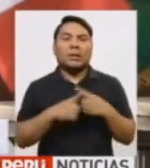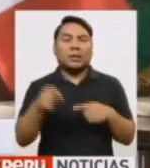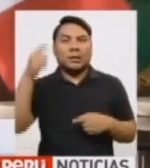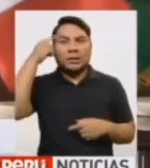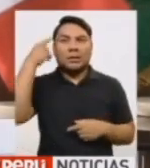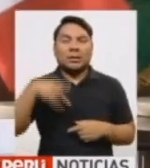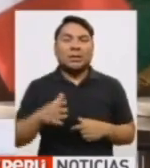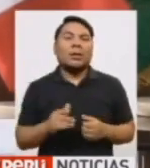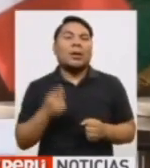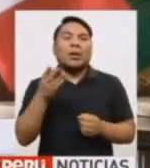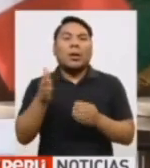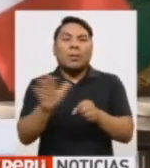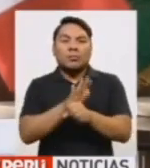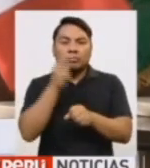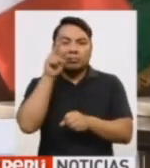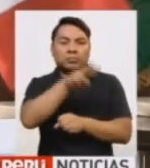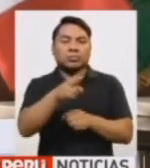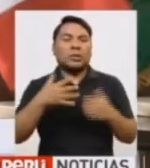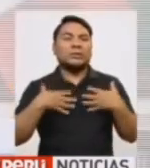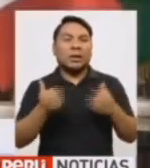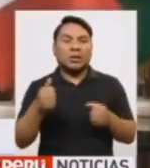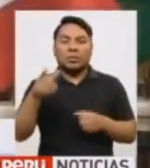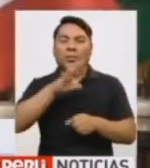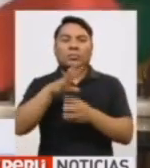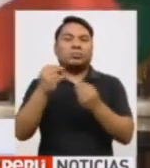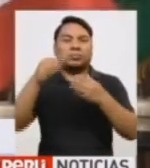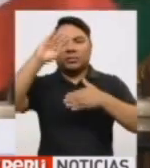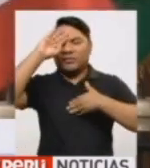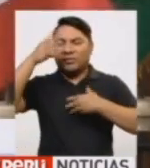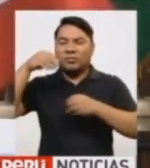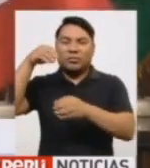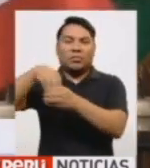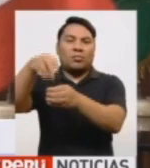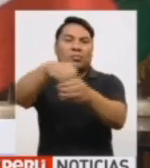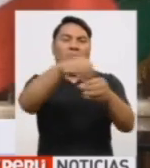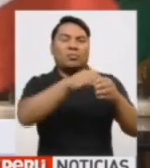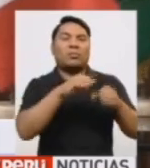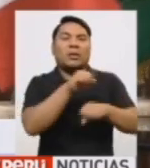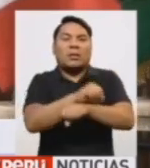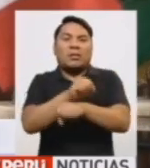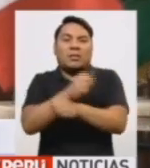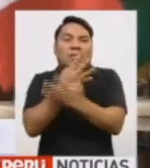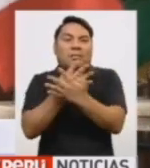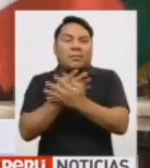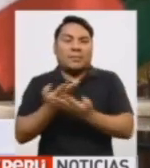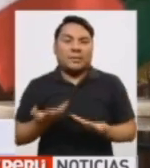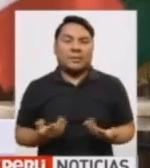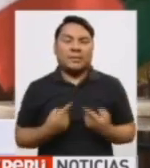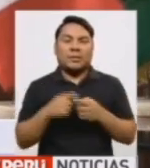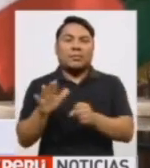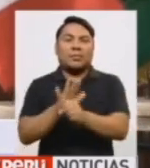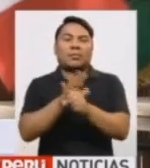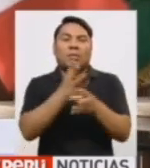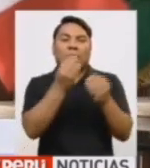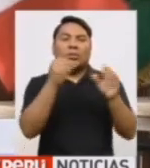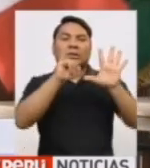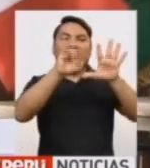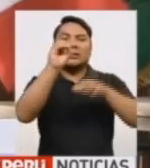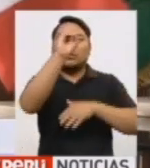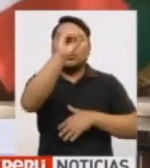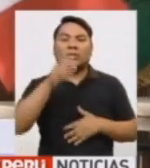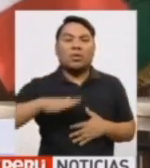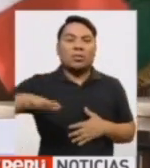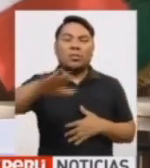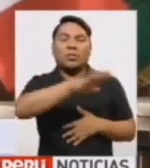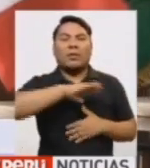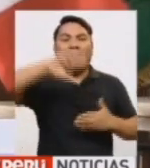frontalmente el problema de la salud carcelaria, de la salud penitenciaria. Un 60% aproximadamente de la población penal está enferma,